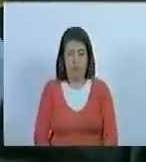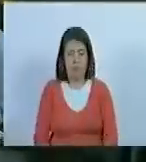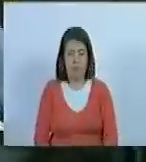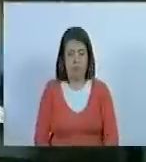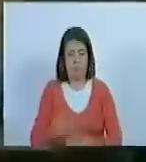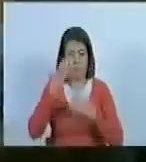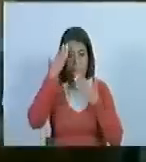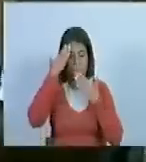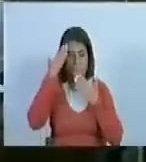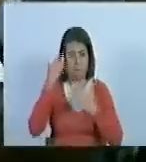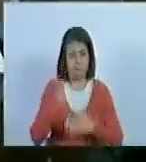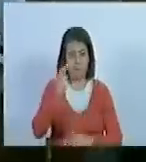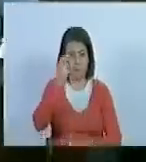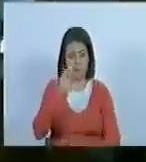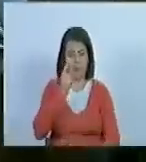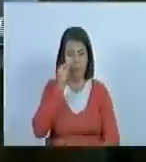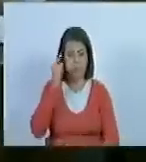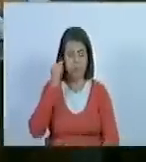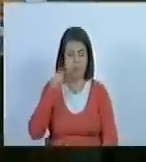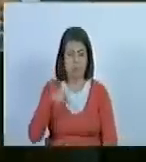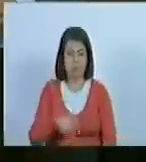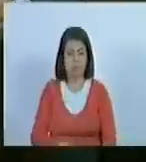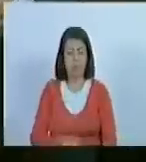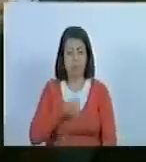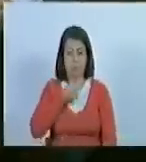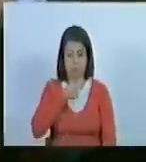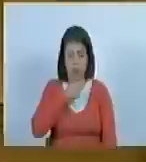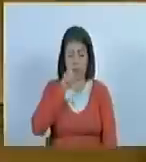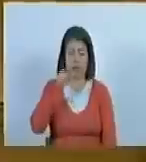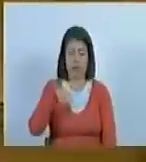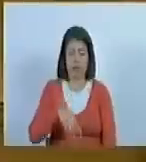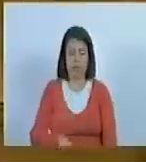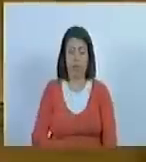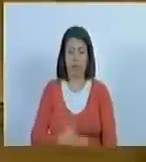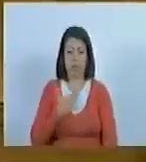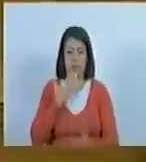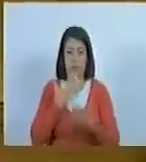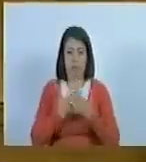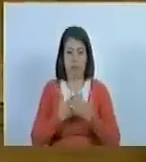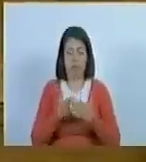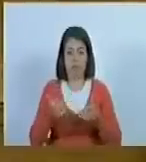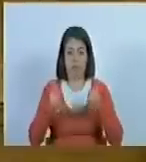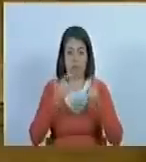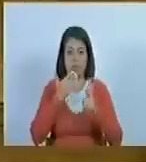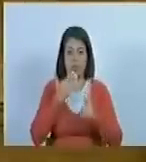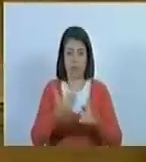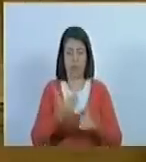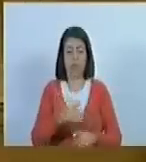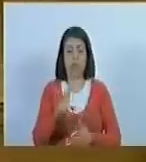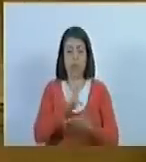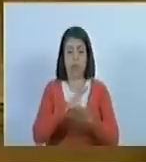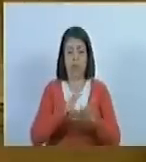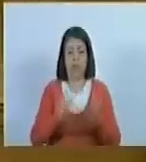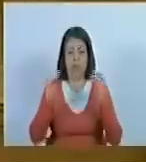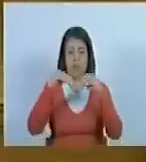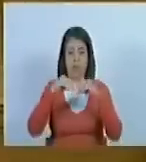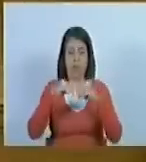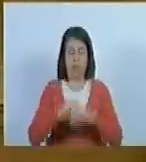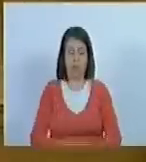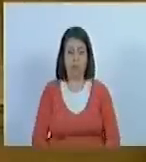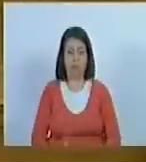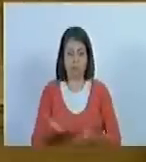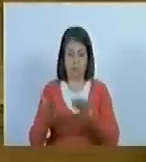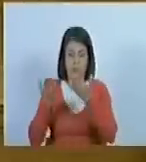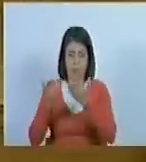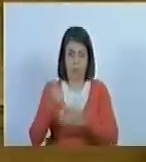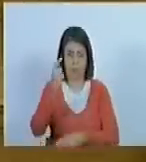Saludo también a las diputadas y diputados que son periodistas. Muchas gracias. Solicito autorización, presidente, para leer el acuerdo.